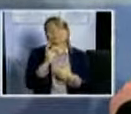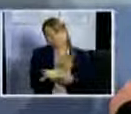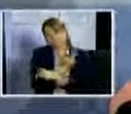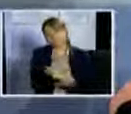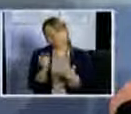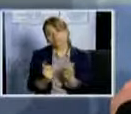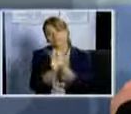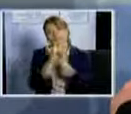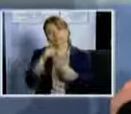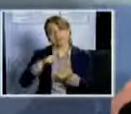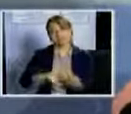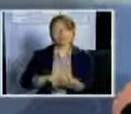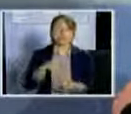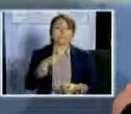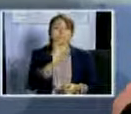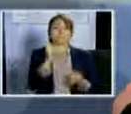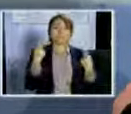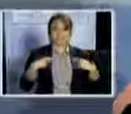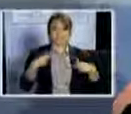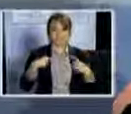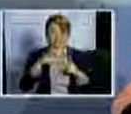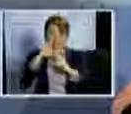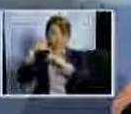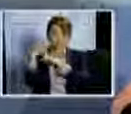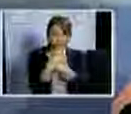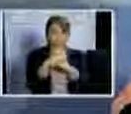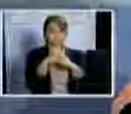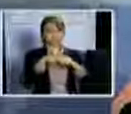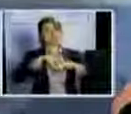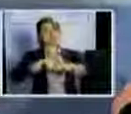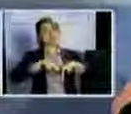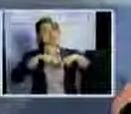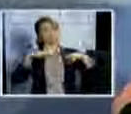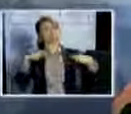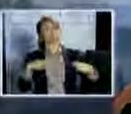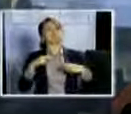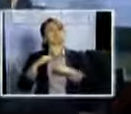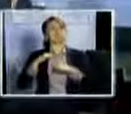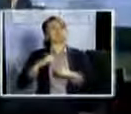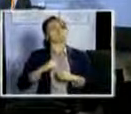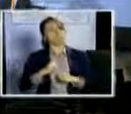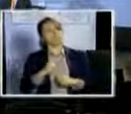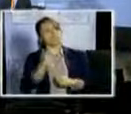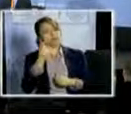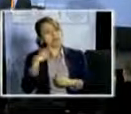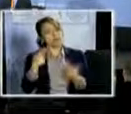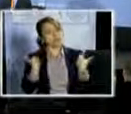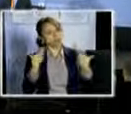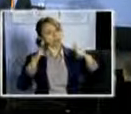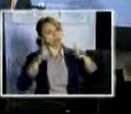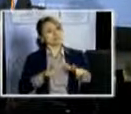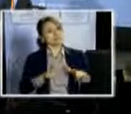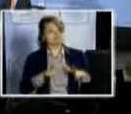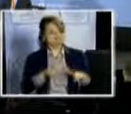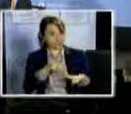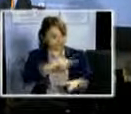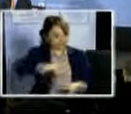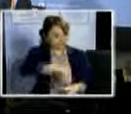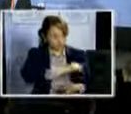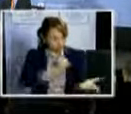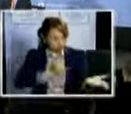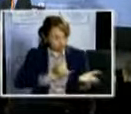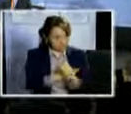un asiento en el Consejo de Seguridad, lo que producen pues es un gran dolor, ¿no? Entonces, yo creo que igualmente,